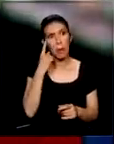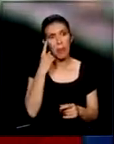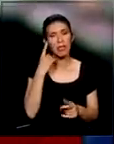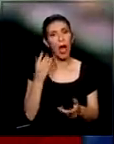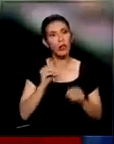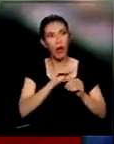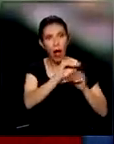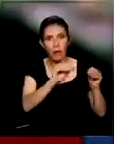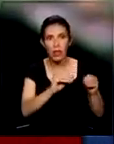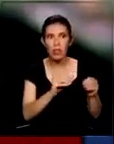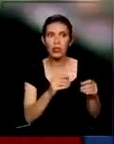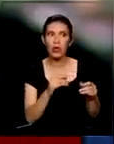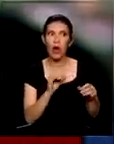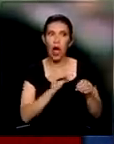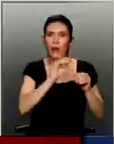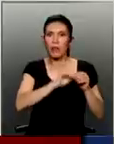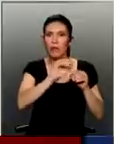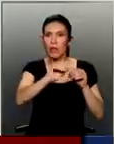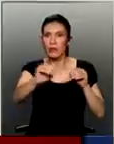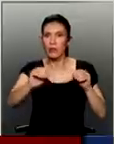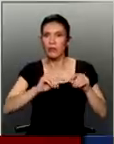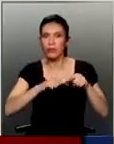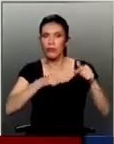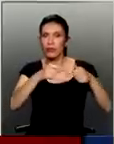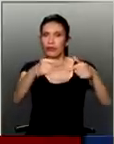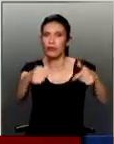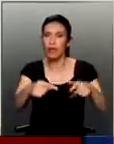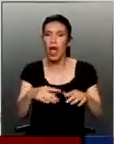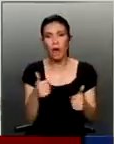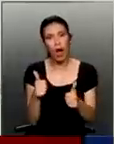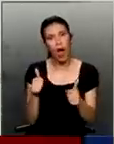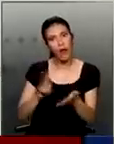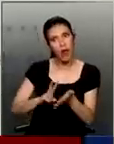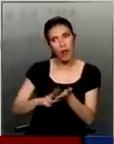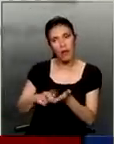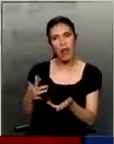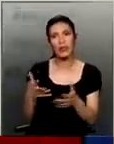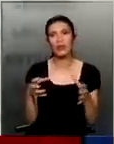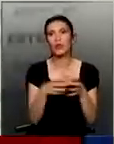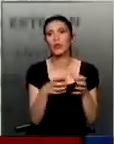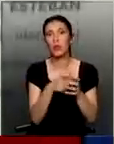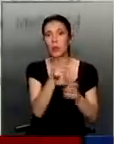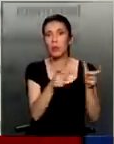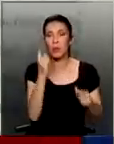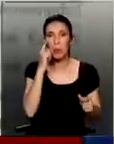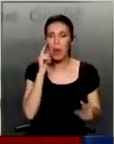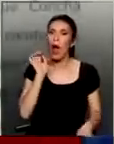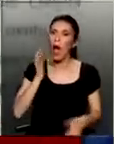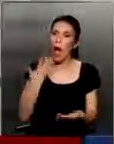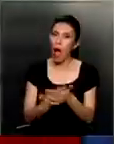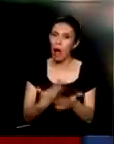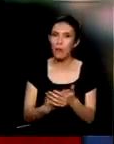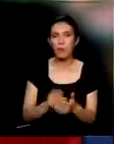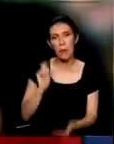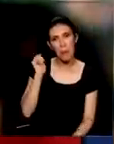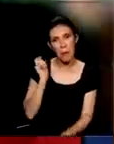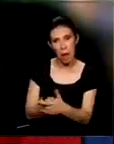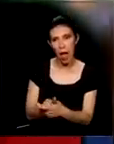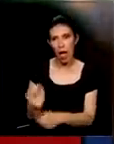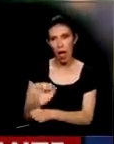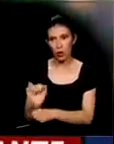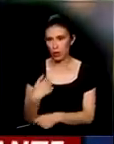a conocidos, que le avisaron a conocidos, y así finalmente hubo un grupo de personas dispuestas a aprovechar la oferta. Yo le